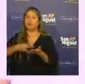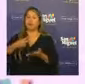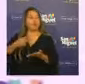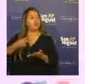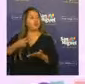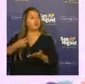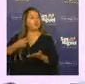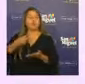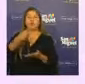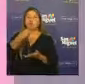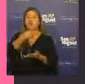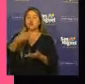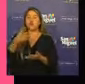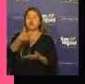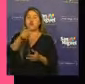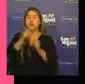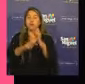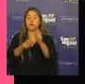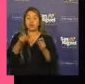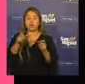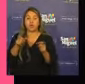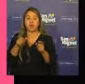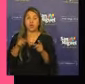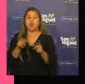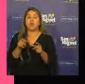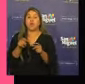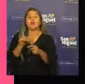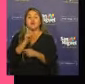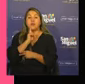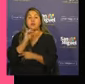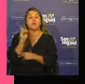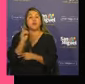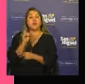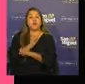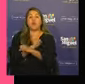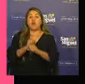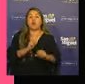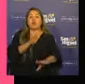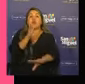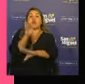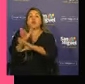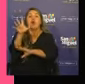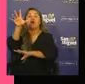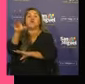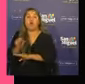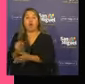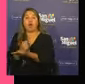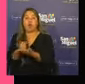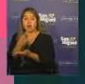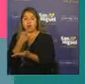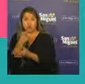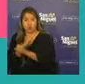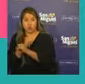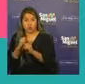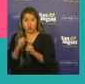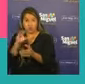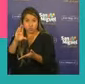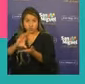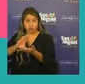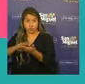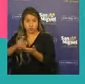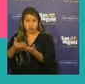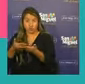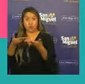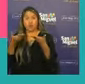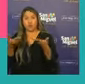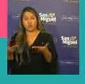o personas que tienen algún grado de discapacidad que no les permite acercarse a los dispositivos de salud a las cuales